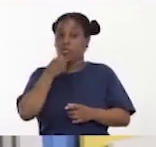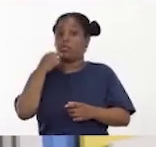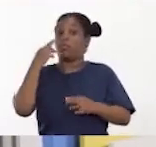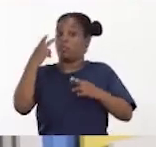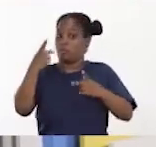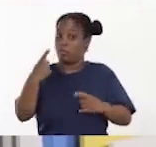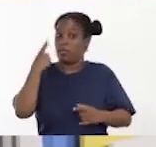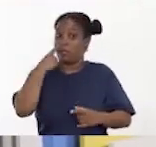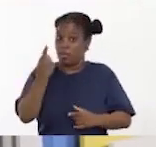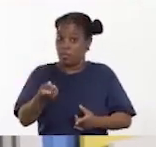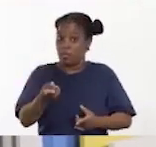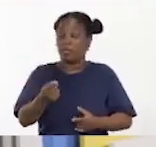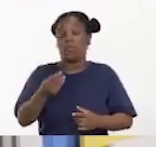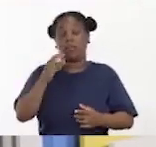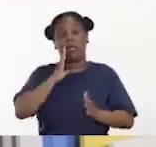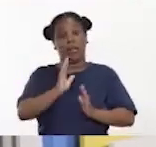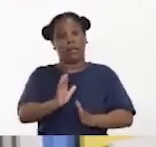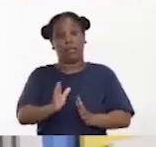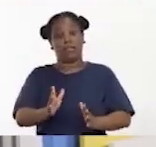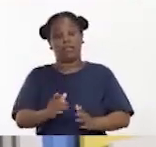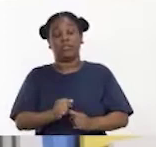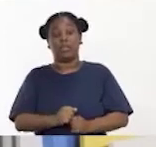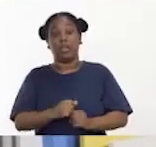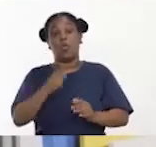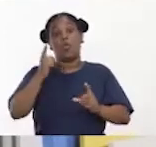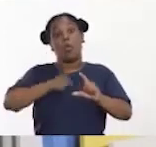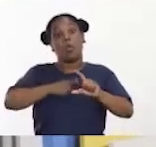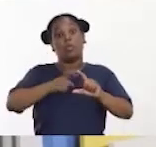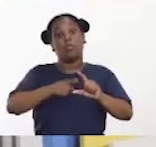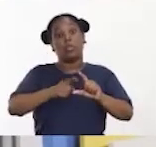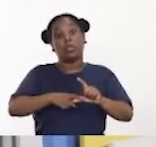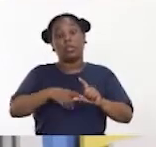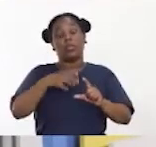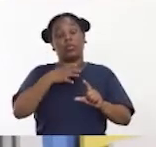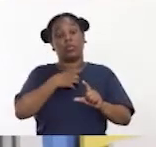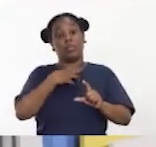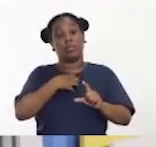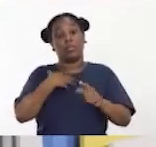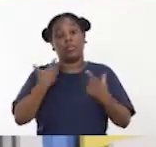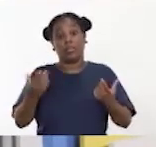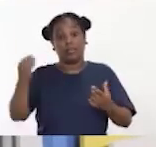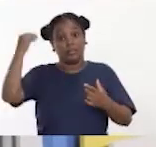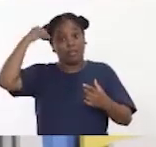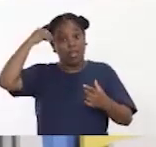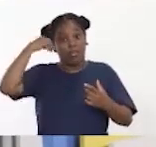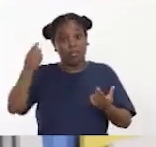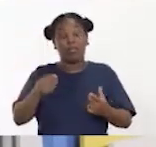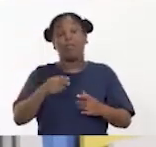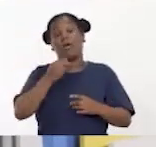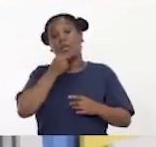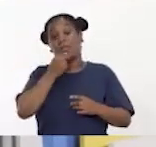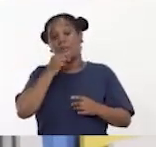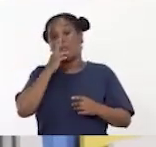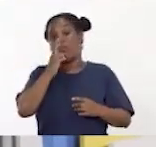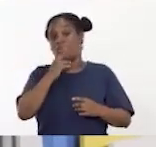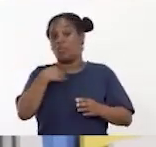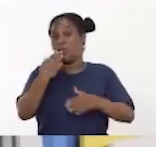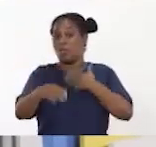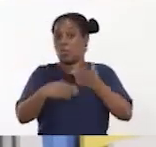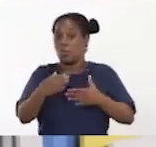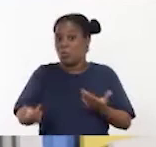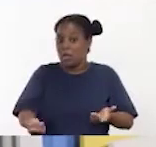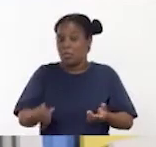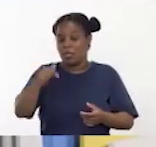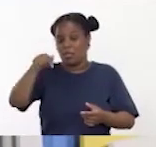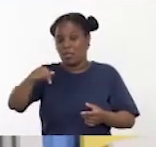insistir en las cuestiones que ya usted debe conocer antes de llegar a la estadística que tiene que dar ahora en quinto semestre.